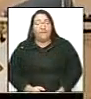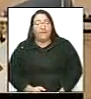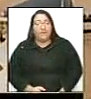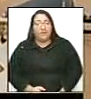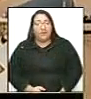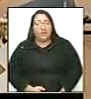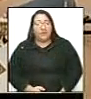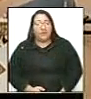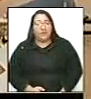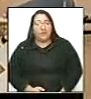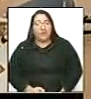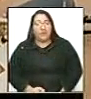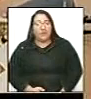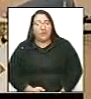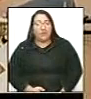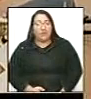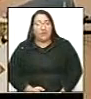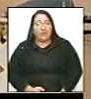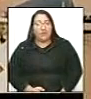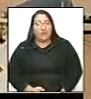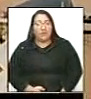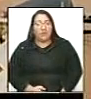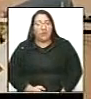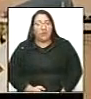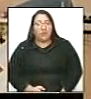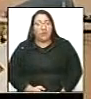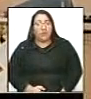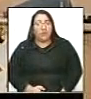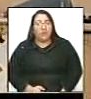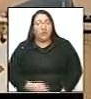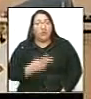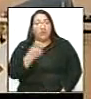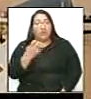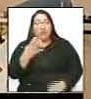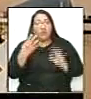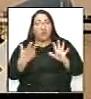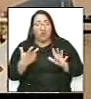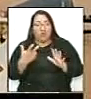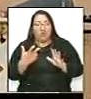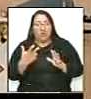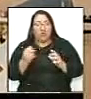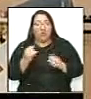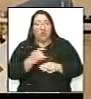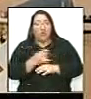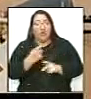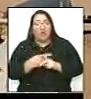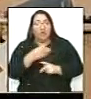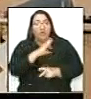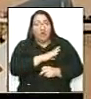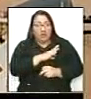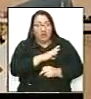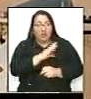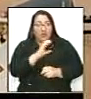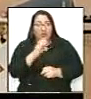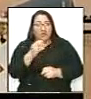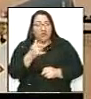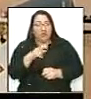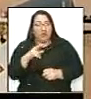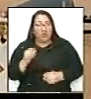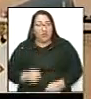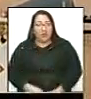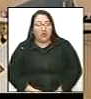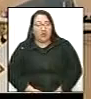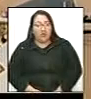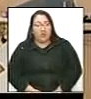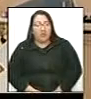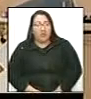denuncia constitucional número 248 formulada por la congresista Gloria Montenegro Figueroa contra el fiscal de la Nación Pedro Chávarri Vallejos